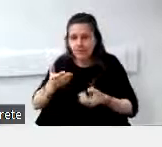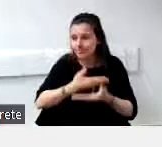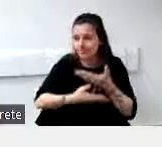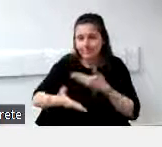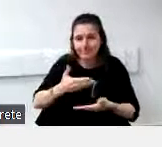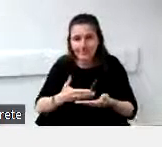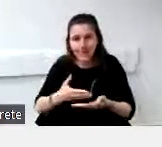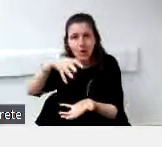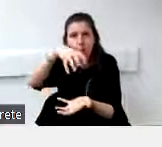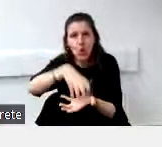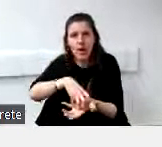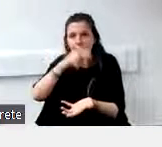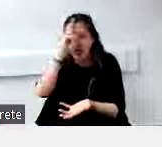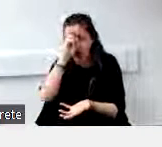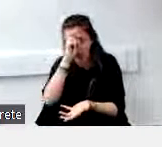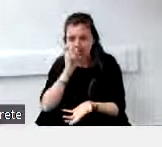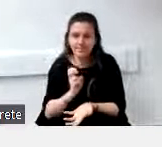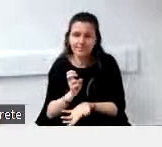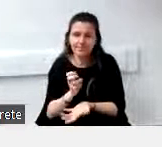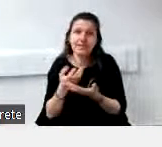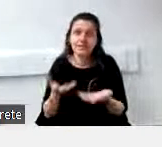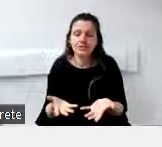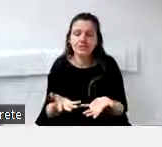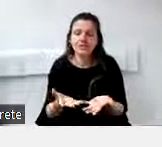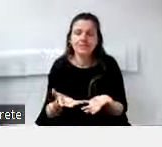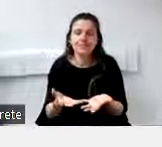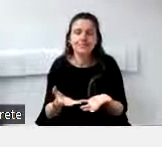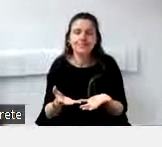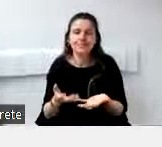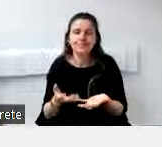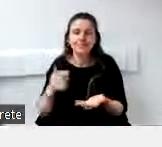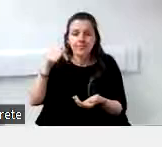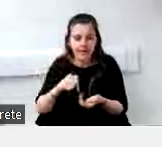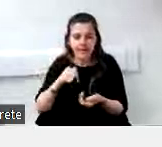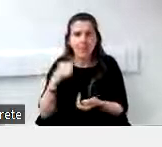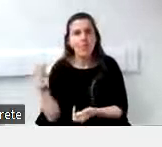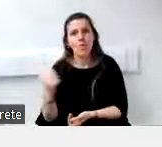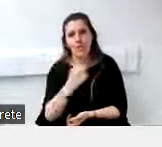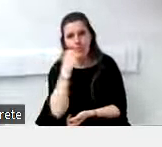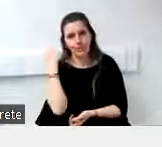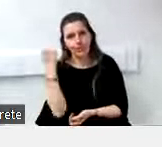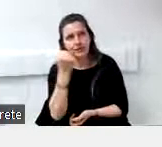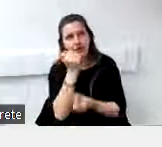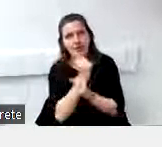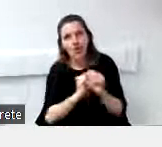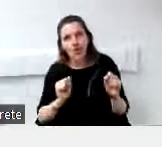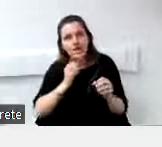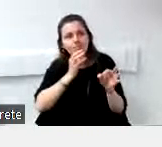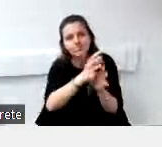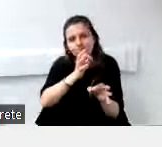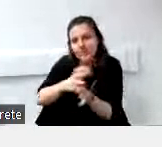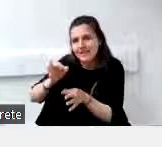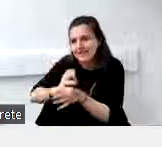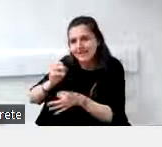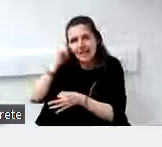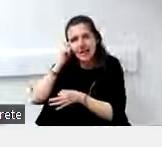salud. Por esto que estas capacitaciones son tan importantes, porque no se las puede dejar a profesionales de la